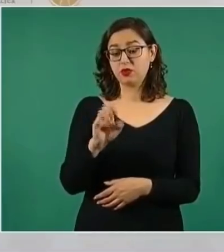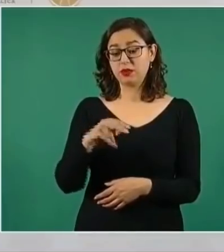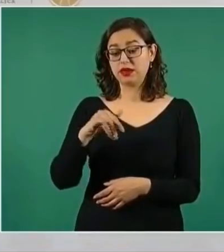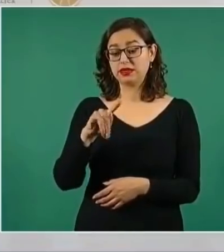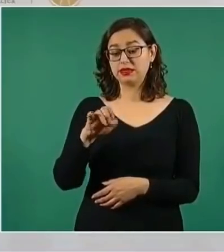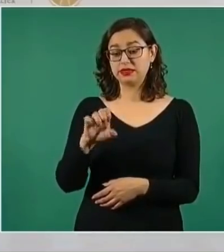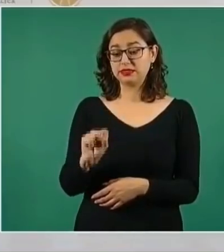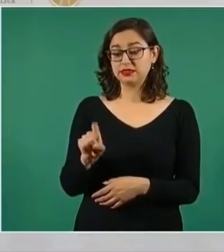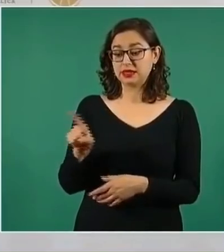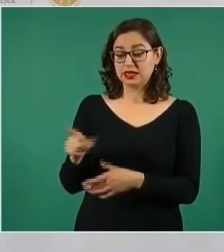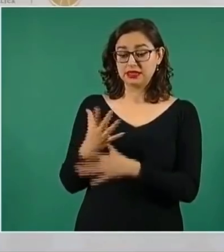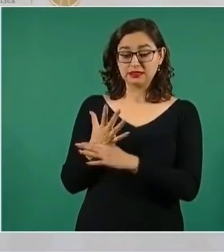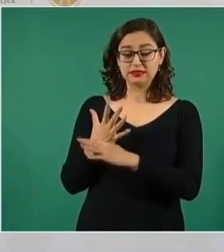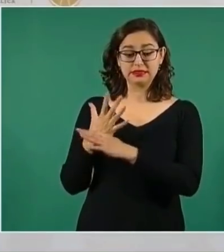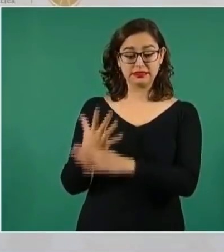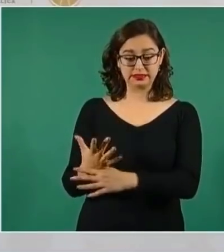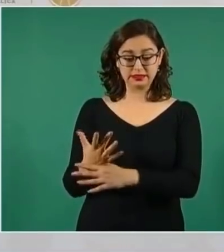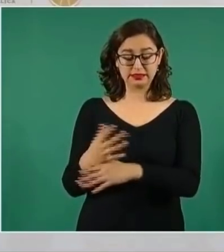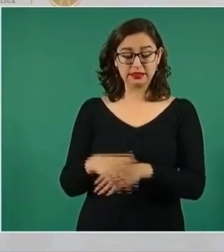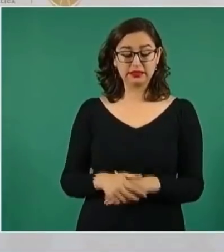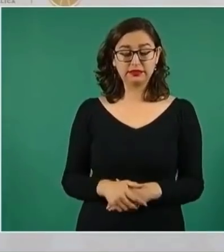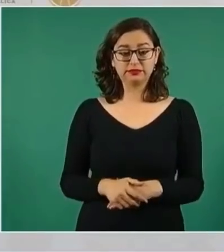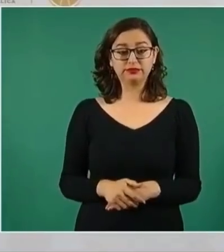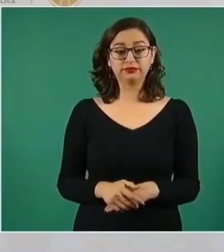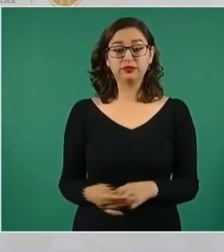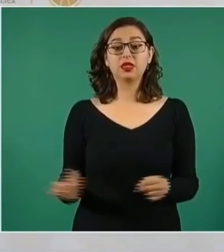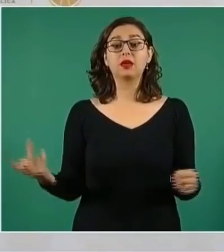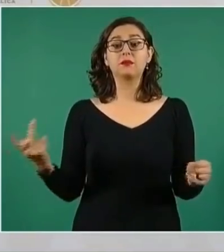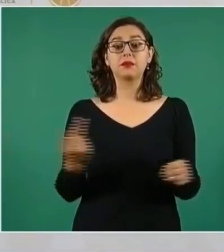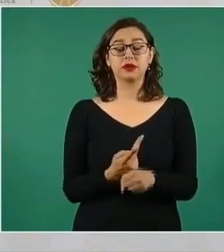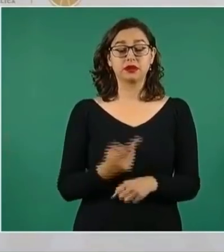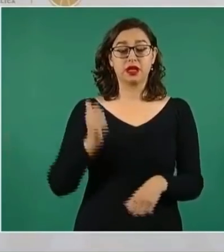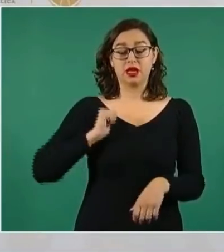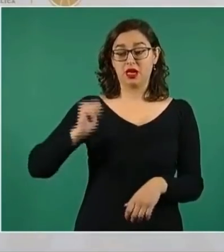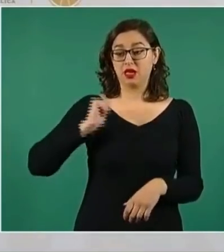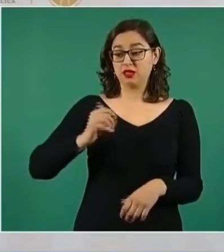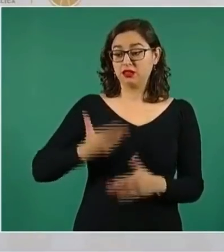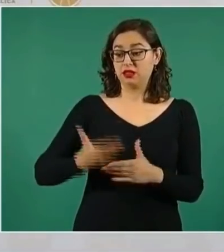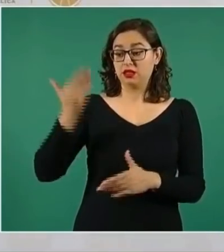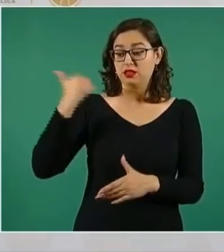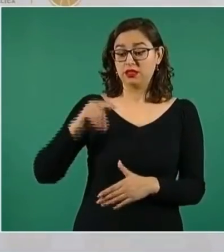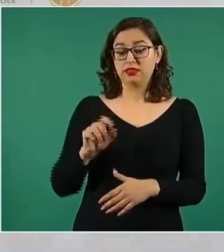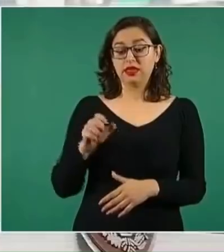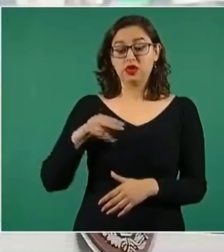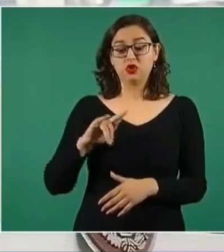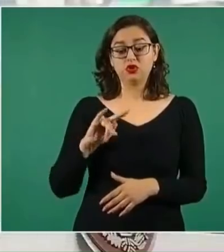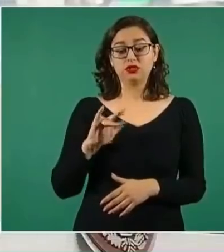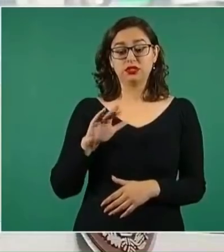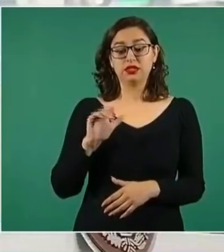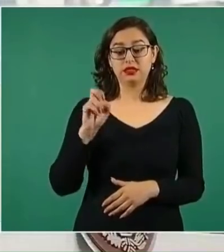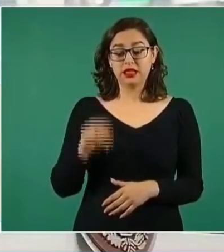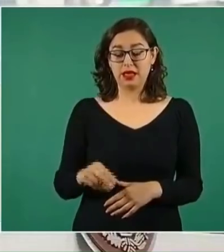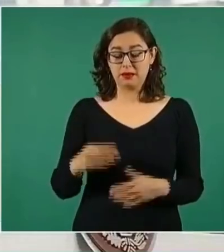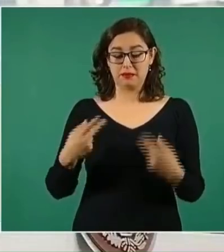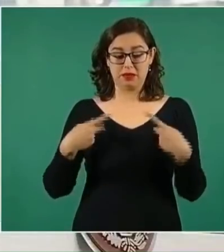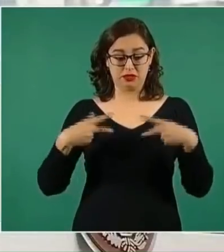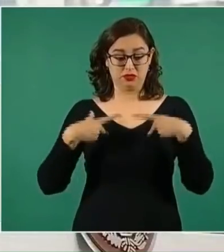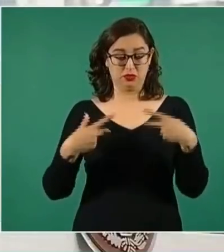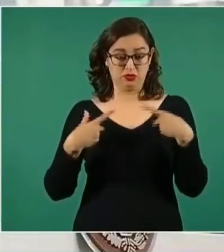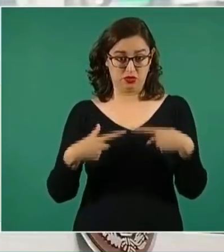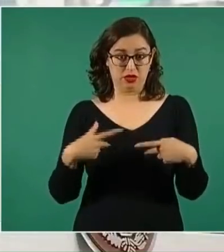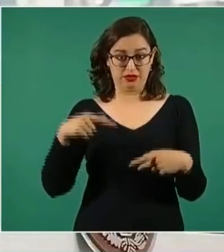habitantes de la antigua Tenochtitlán se les condenó a vivir en las